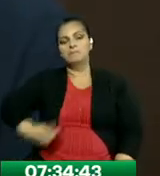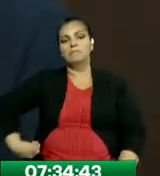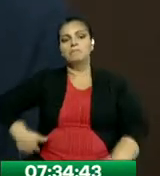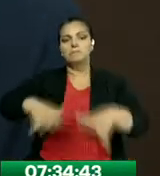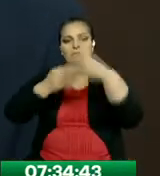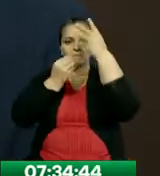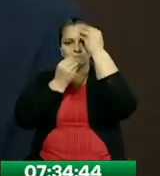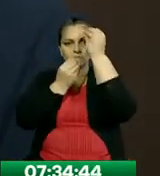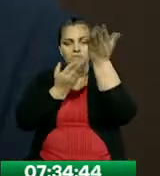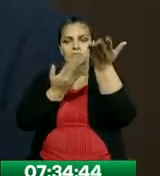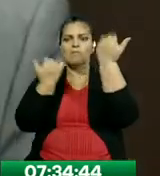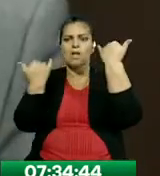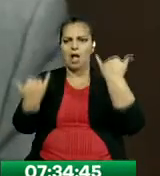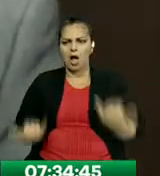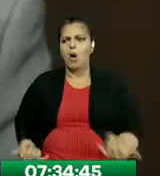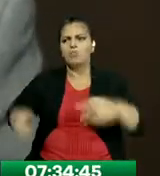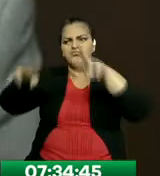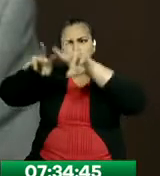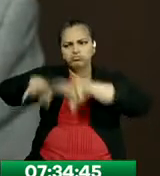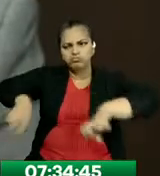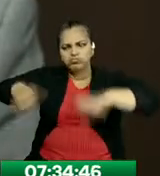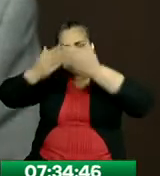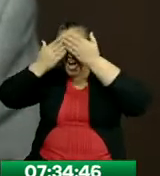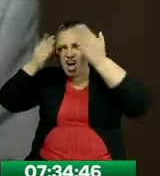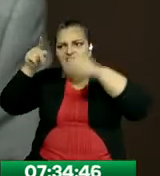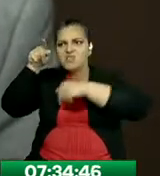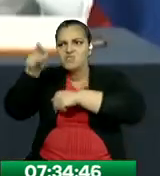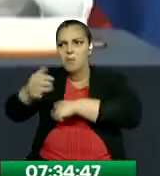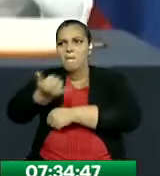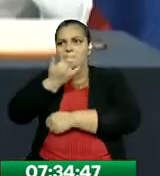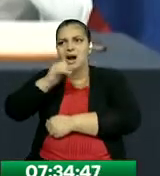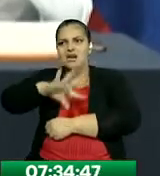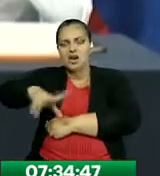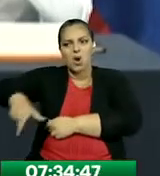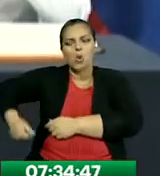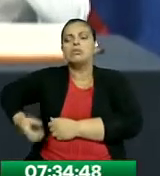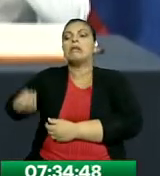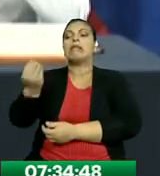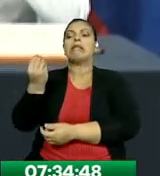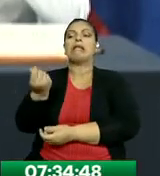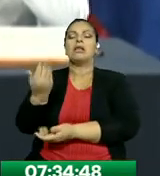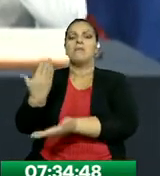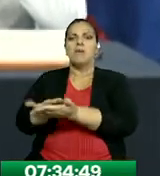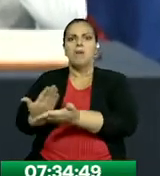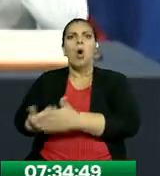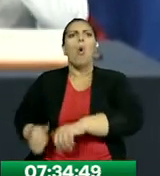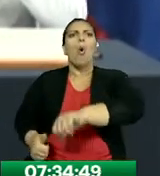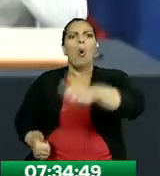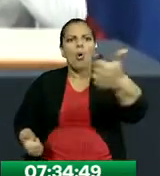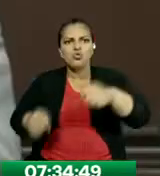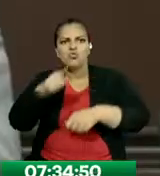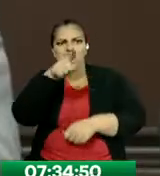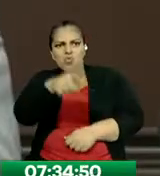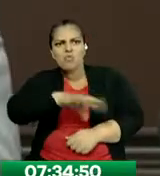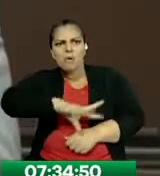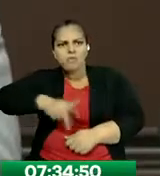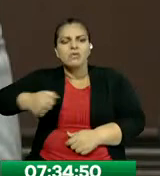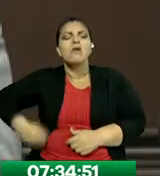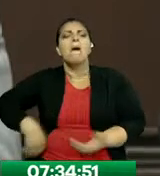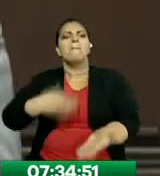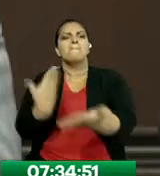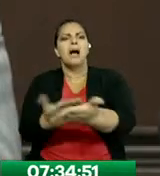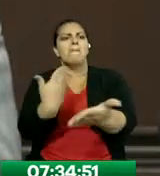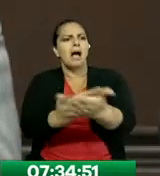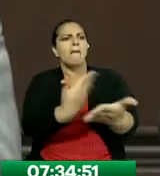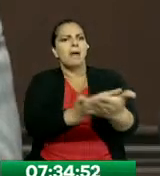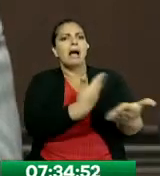dar con el paradero de más recursos productos de la corrupción. Hacen un llamado a las autoridades judiciales para impulsar los procesos. Nosotros podemos